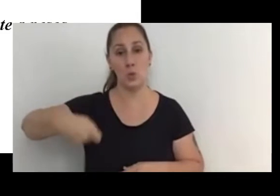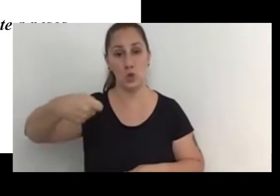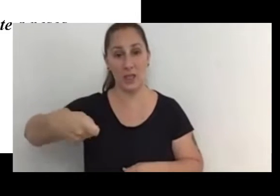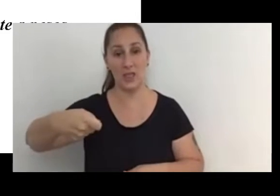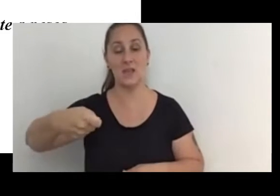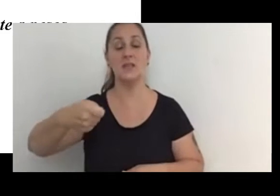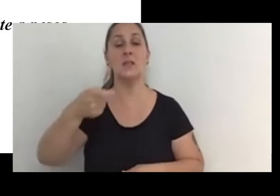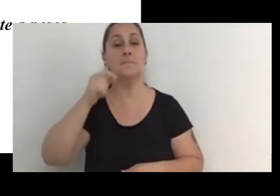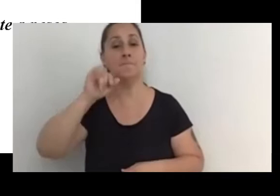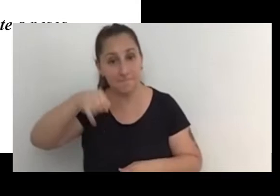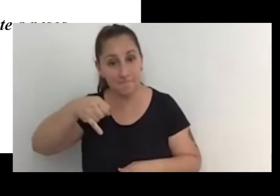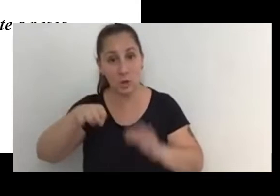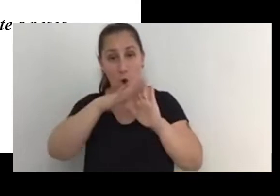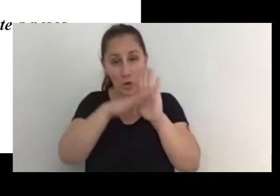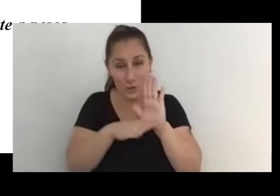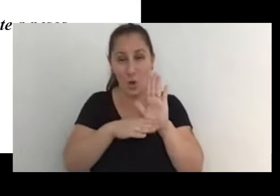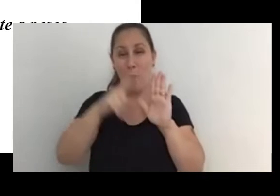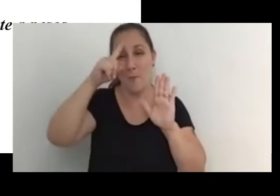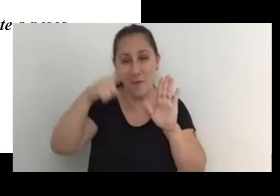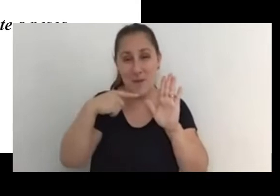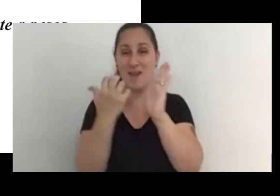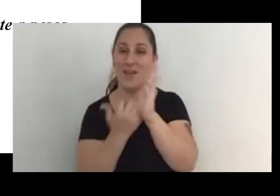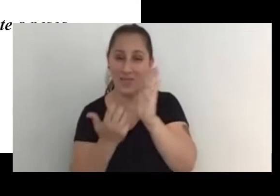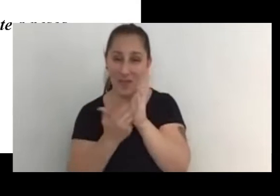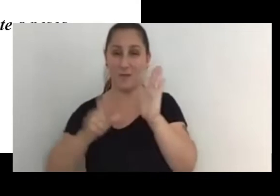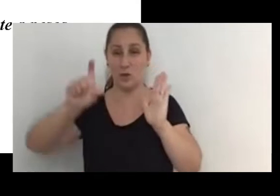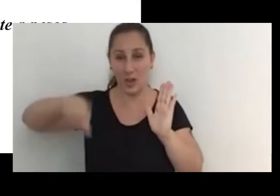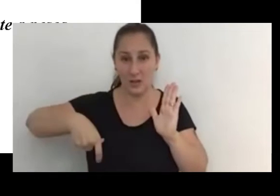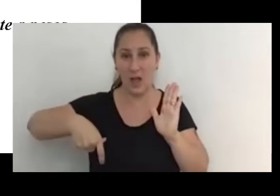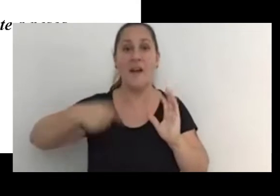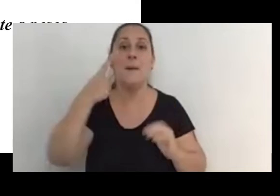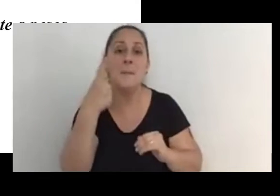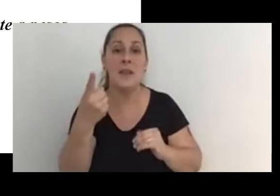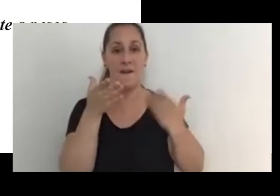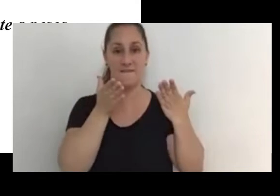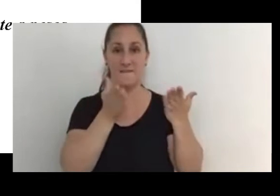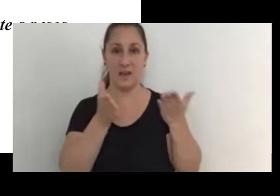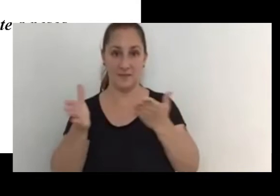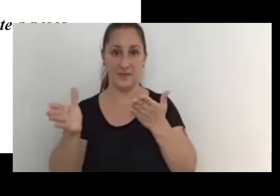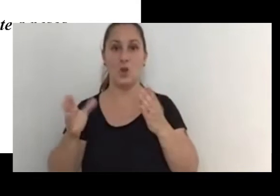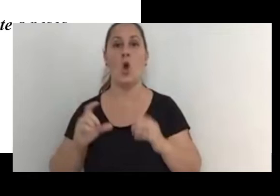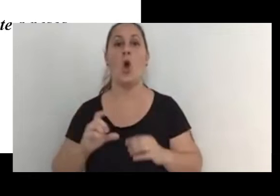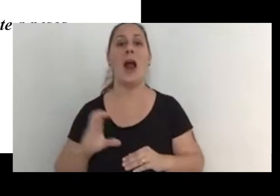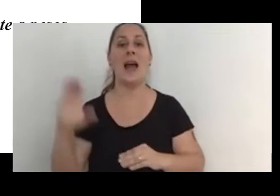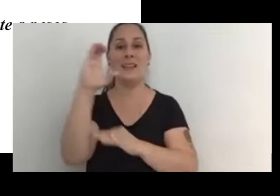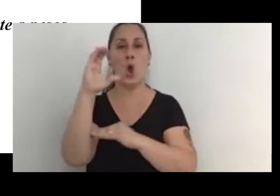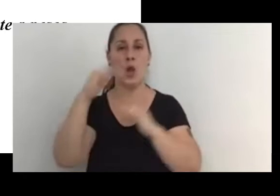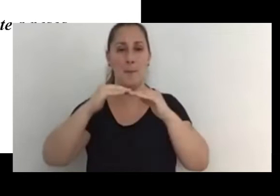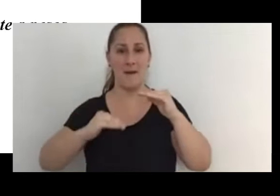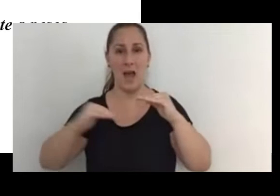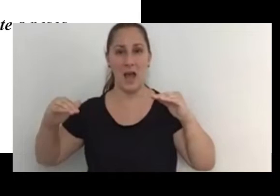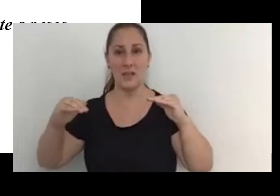esa condición, a ese requerimiento, fíjense los beneficios. En las categorías más bajas se les va